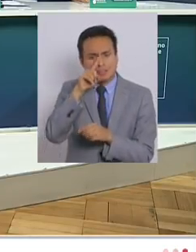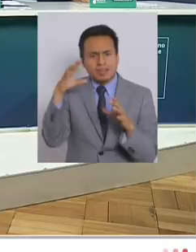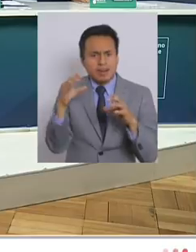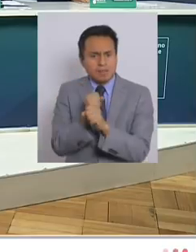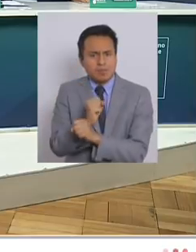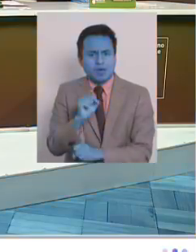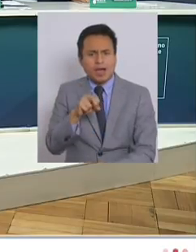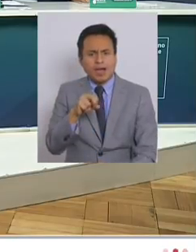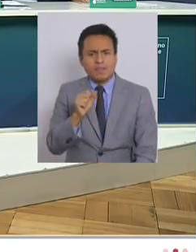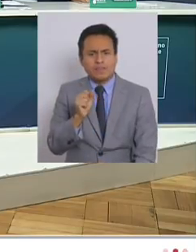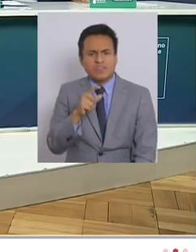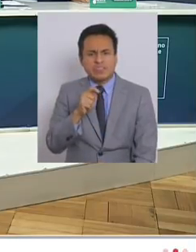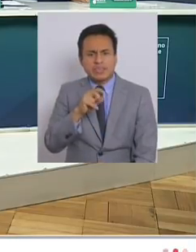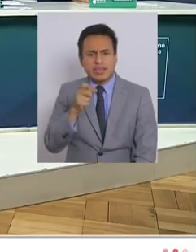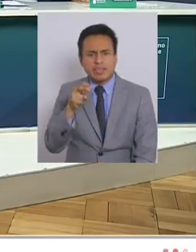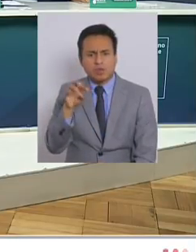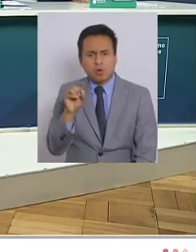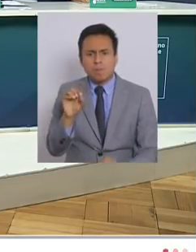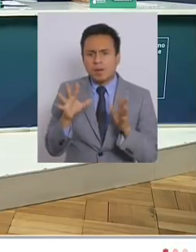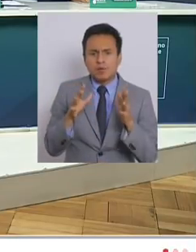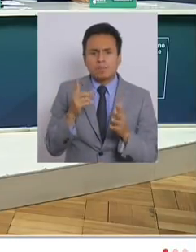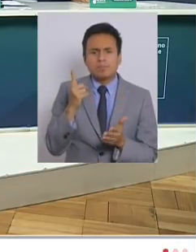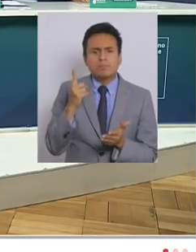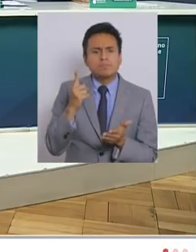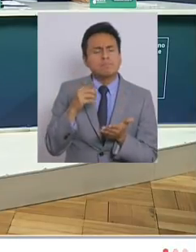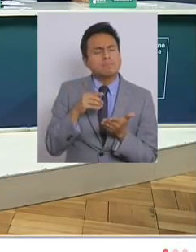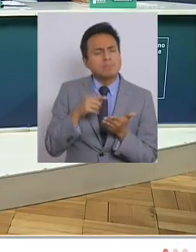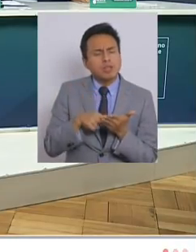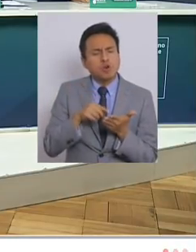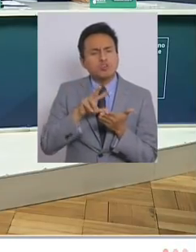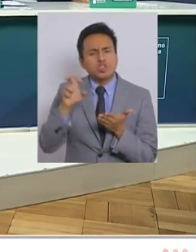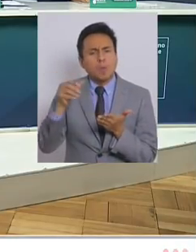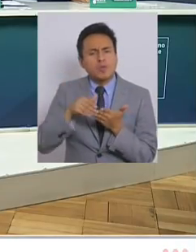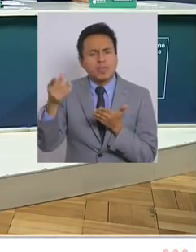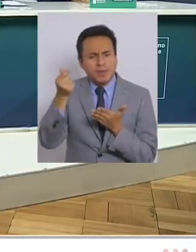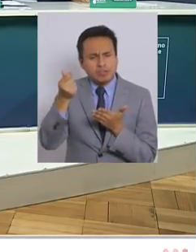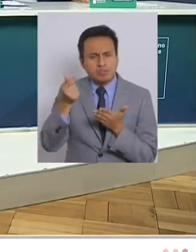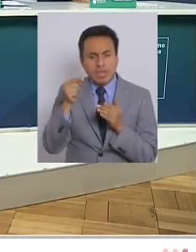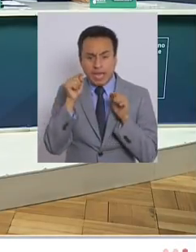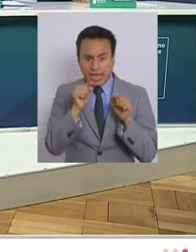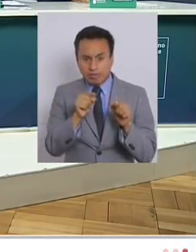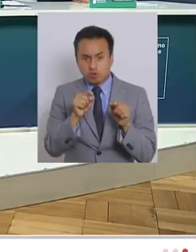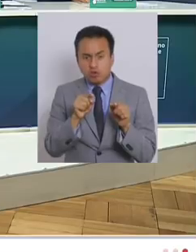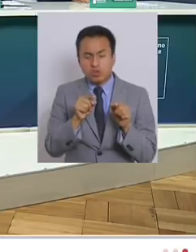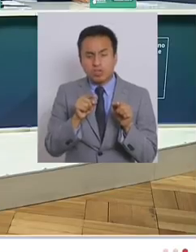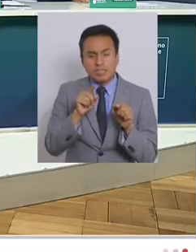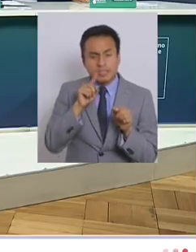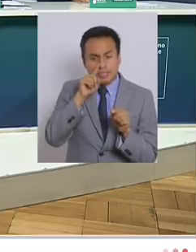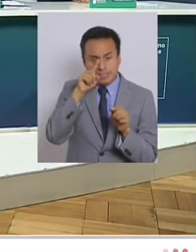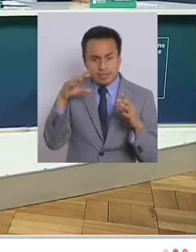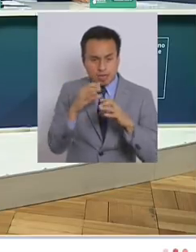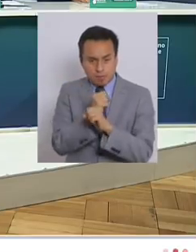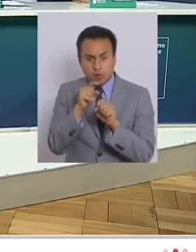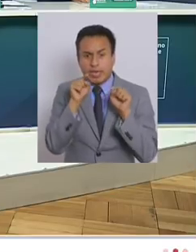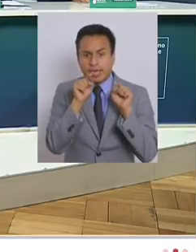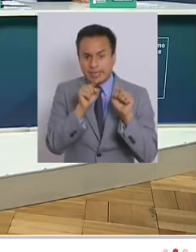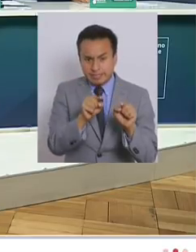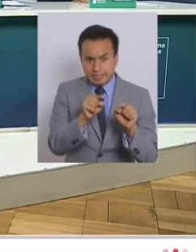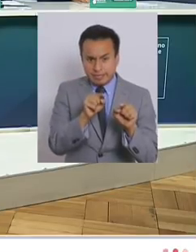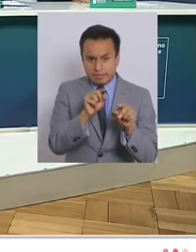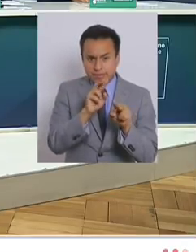por aproximadamente 1.800 millones de pesos esos son los tests en fondos que se van a